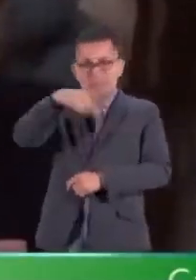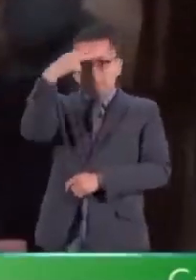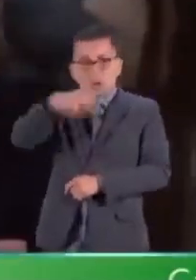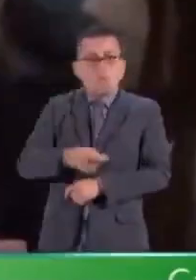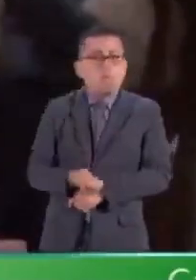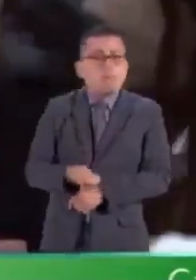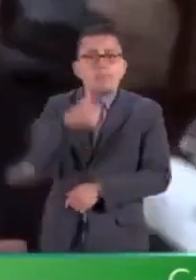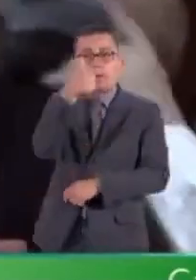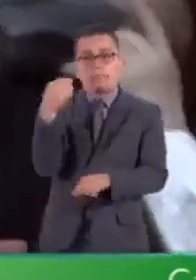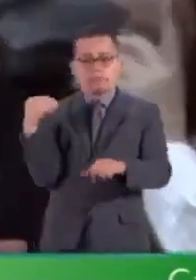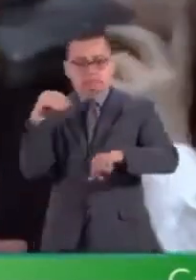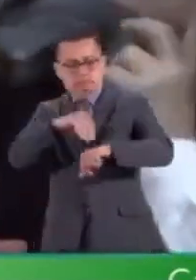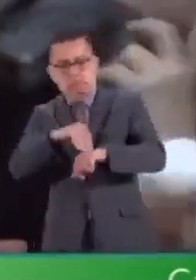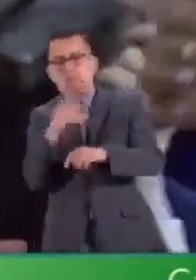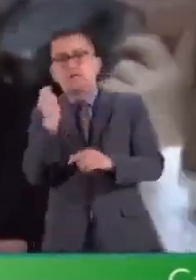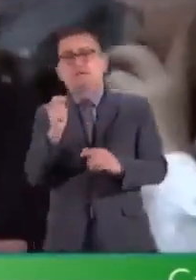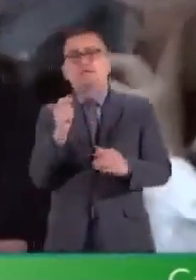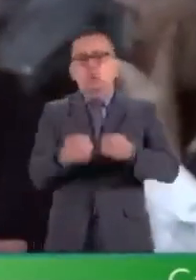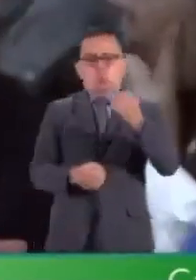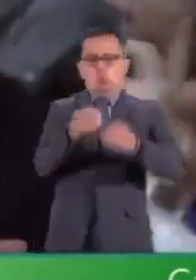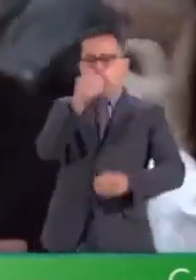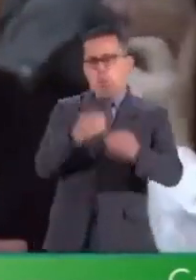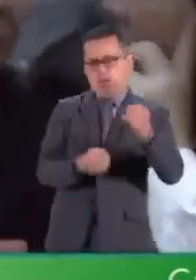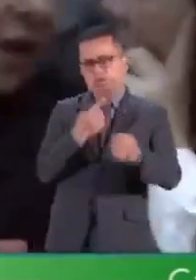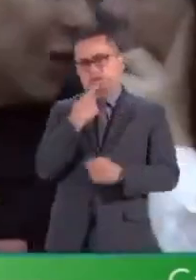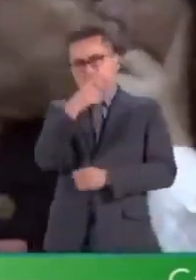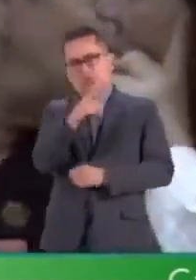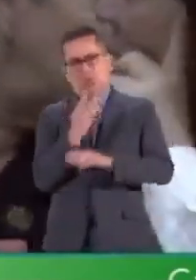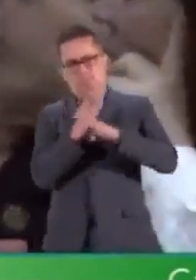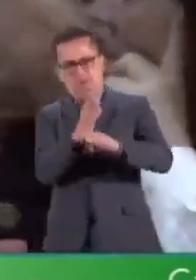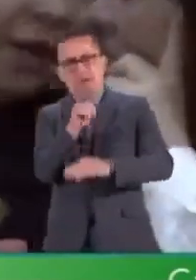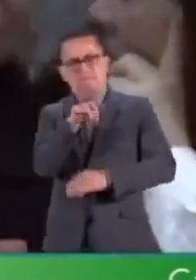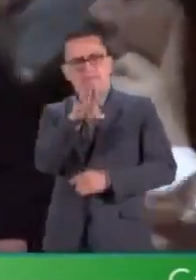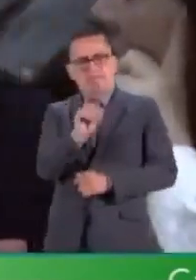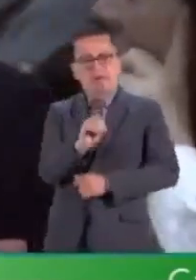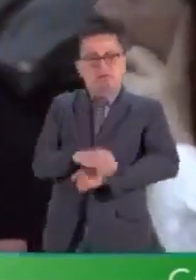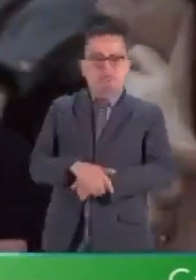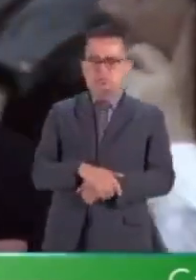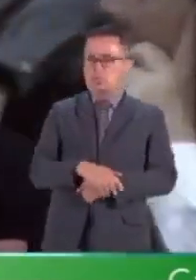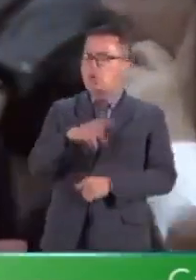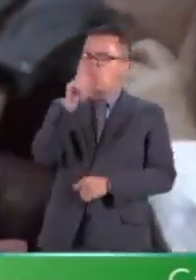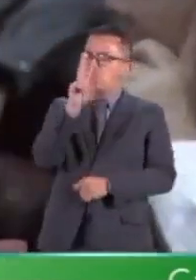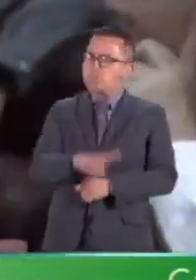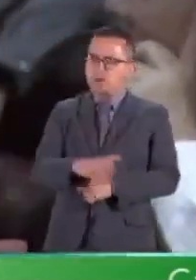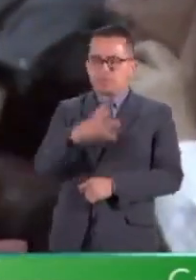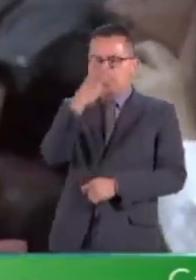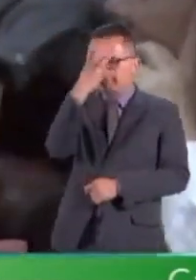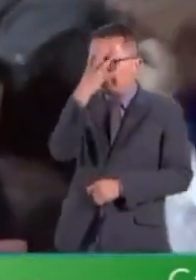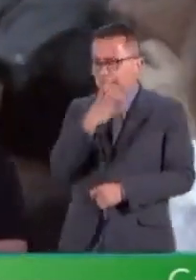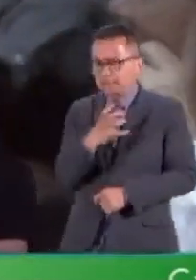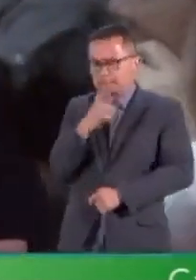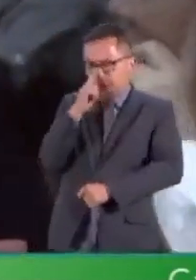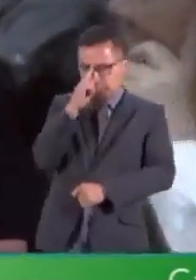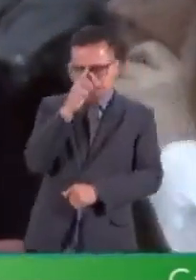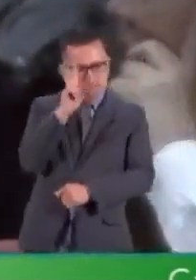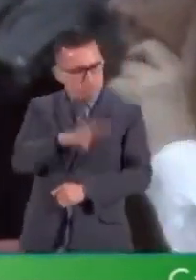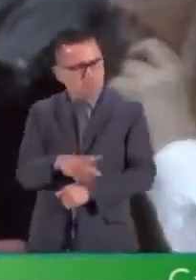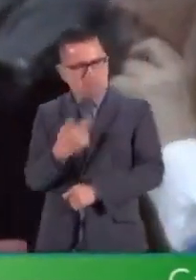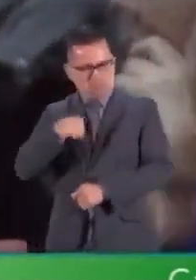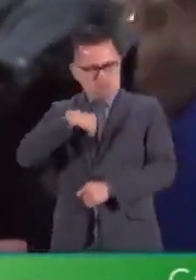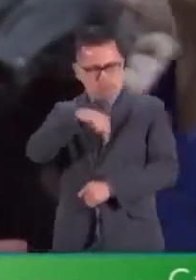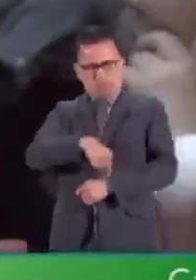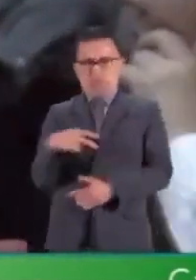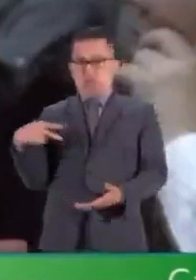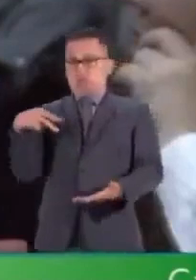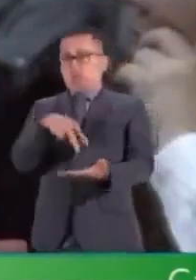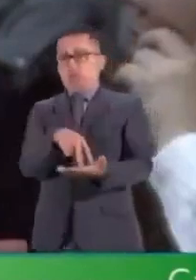¡Qué tristeza! Pero qué tristeza y qué poca dignidad tenemos de estar hoy aquí. ¿Con qué cara le